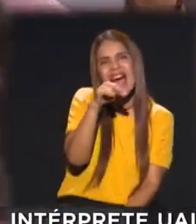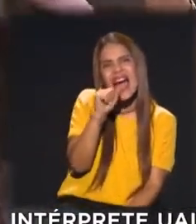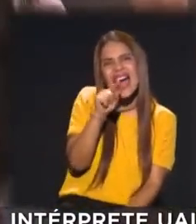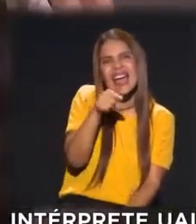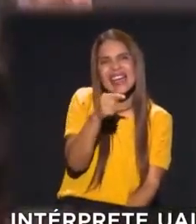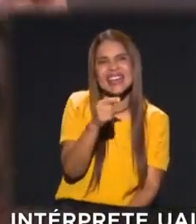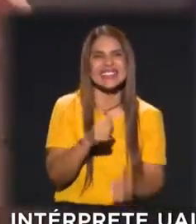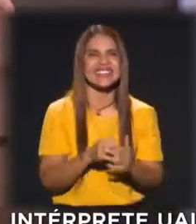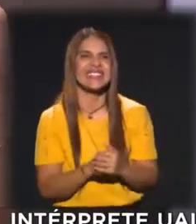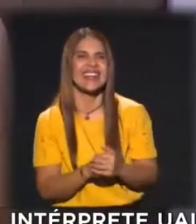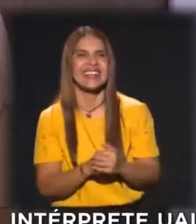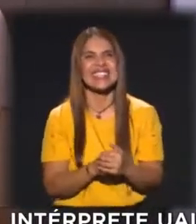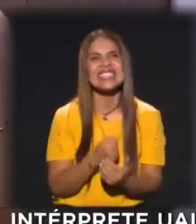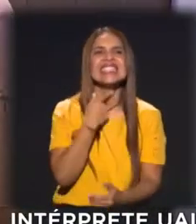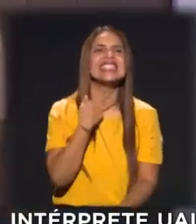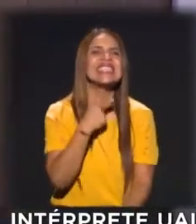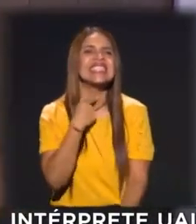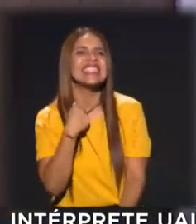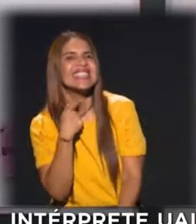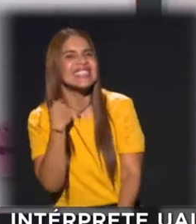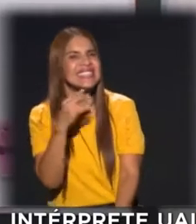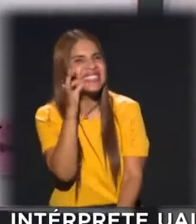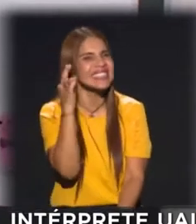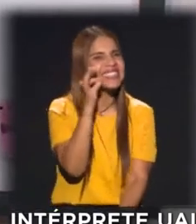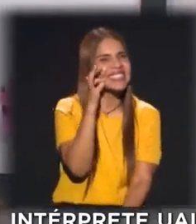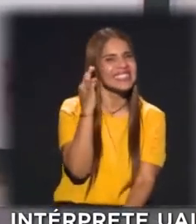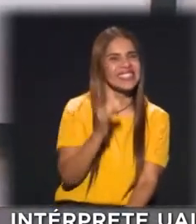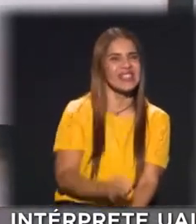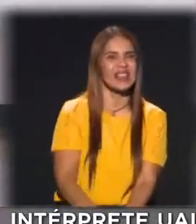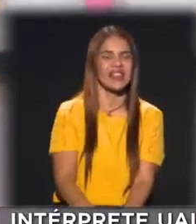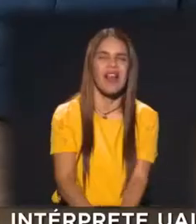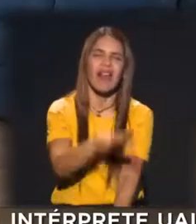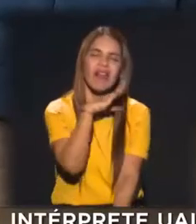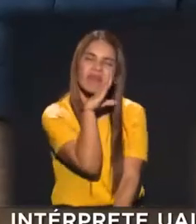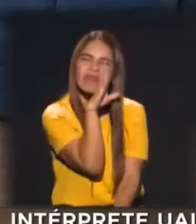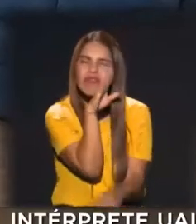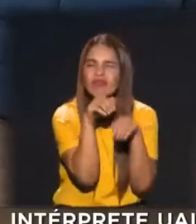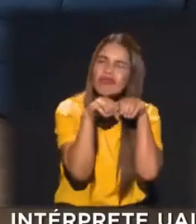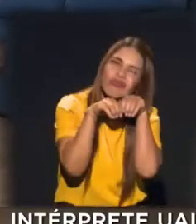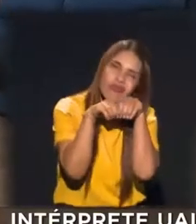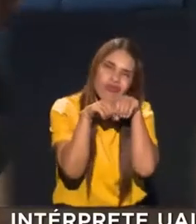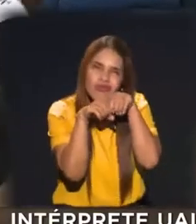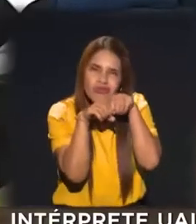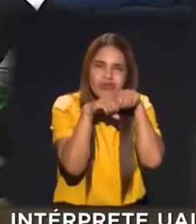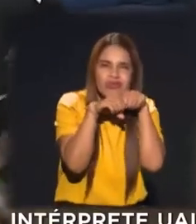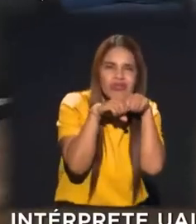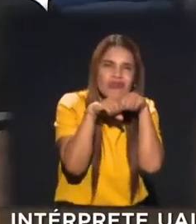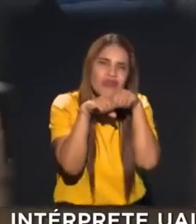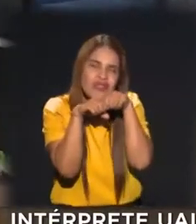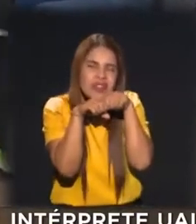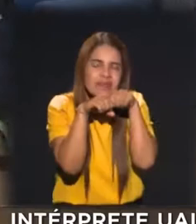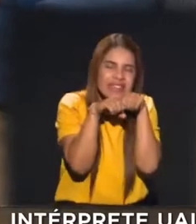Y bolitas de anís. Oiga. Duerme cerca de un